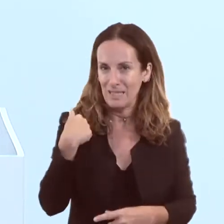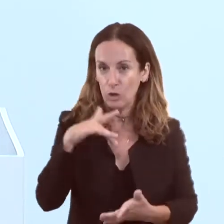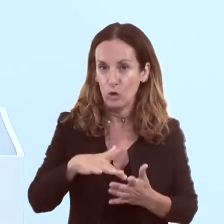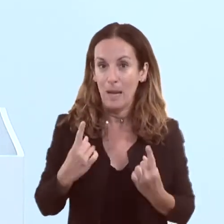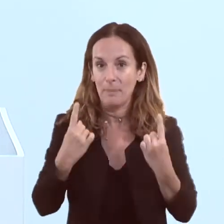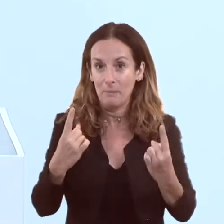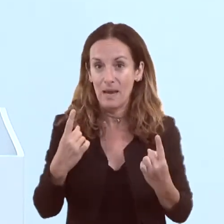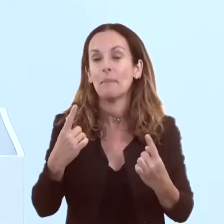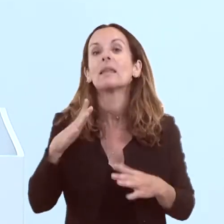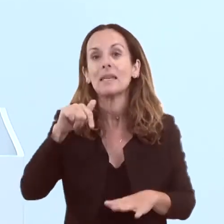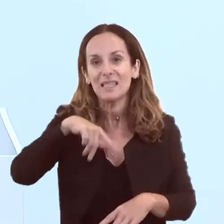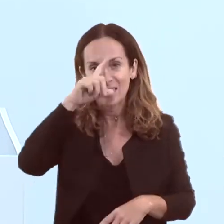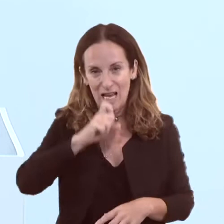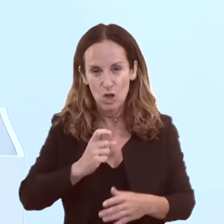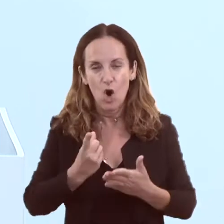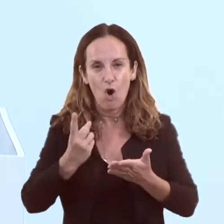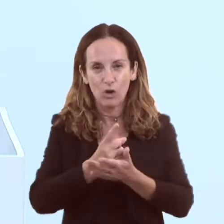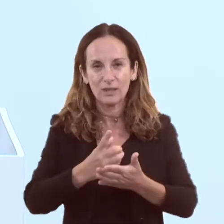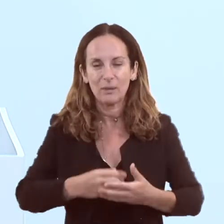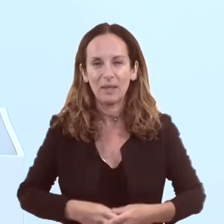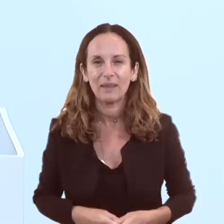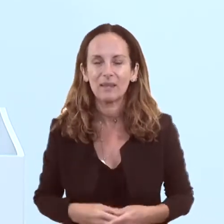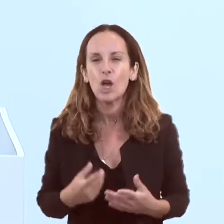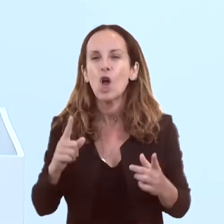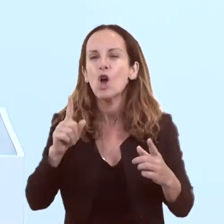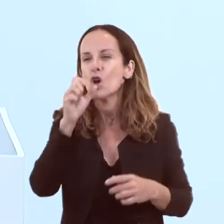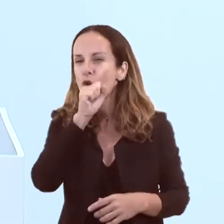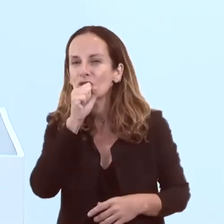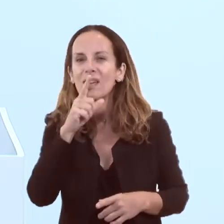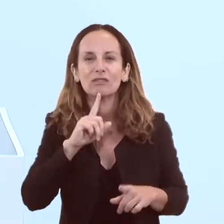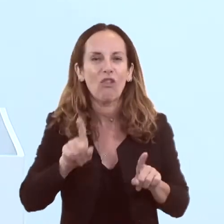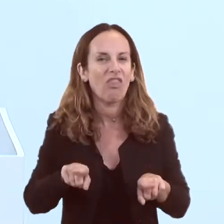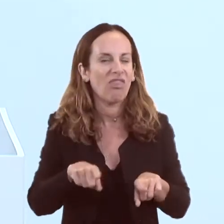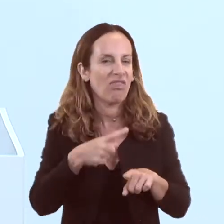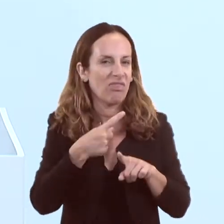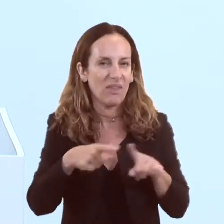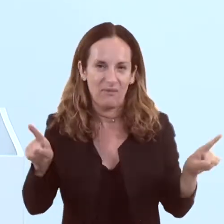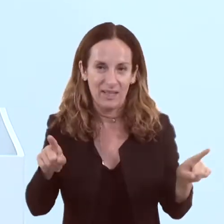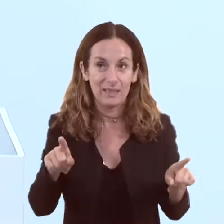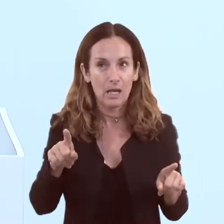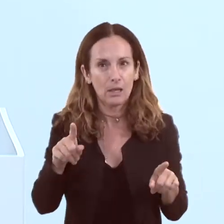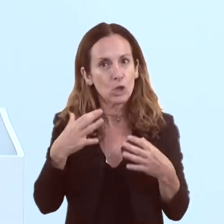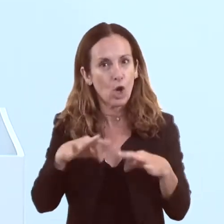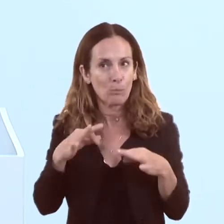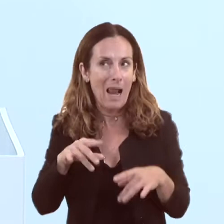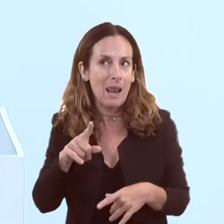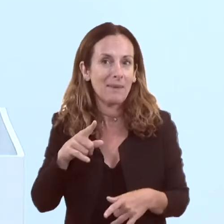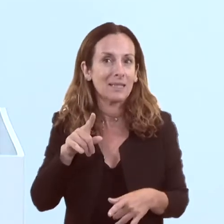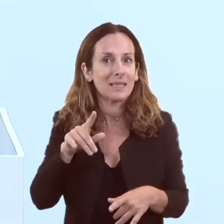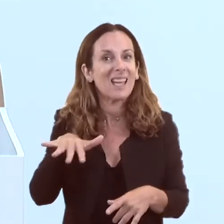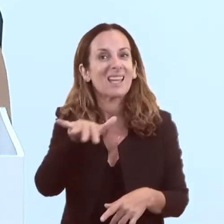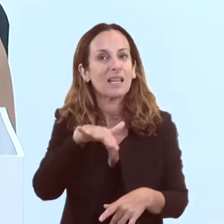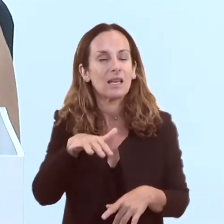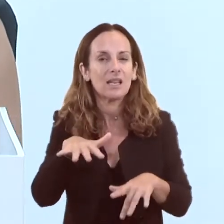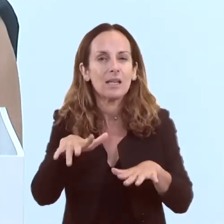por primera vagada a un conzar diferente desgasta habitualmente hemos dado